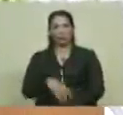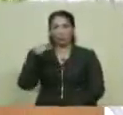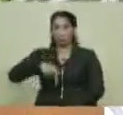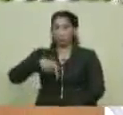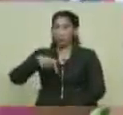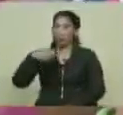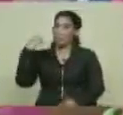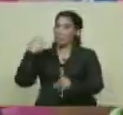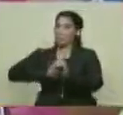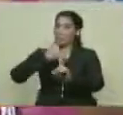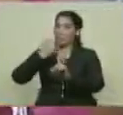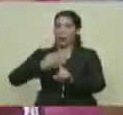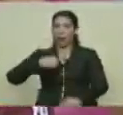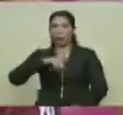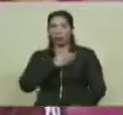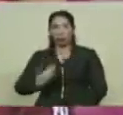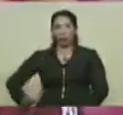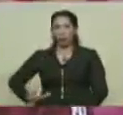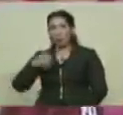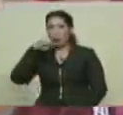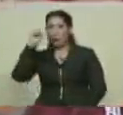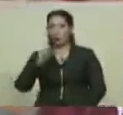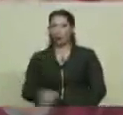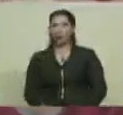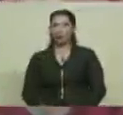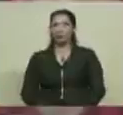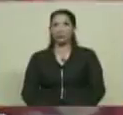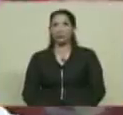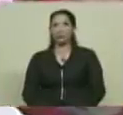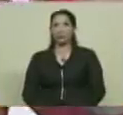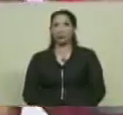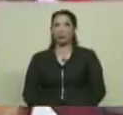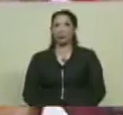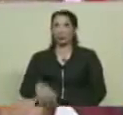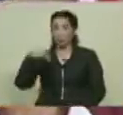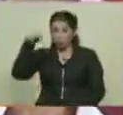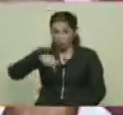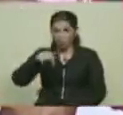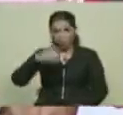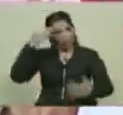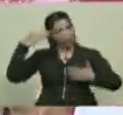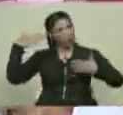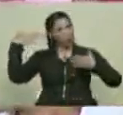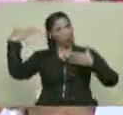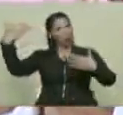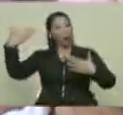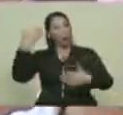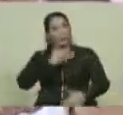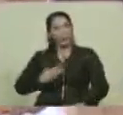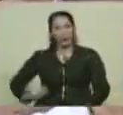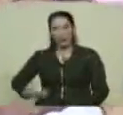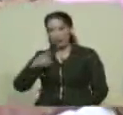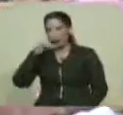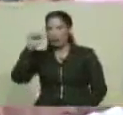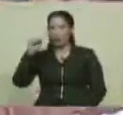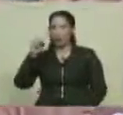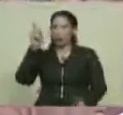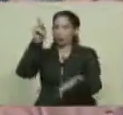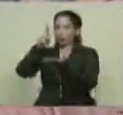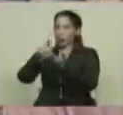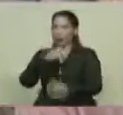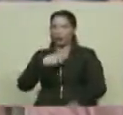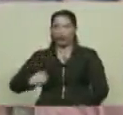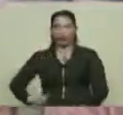da nuestro presidente, nuestro hermano presidente Nicolás Maduro, que hoy está en China, a quien enviamos un saludo desde acá por el éxito